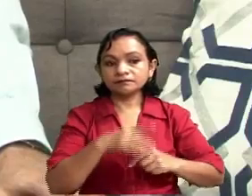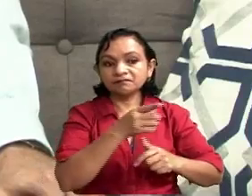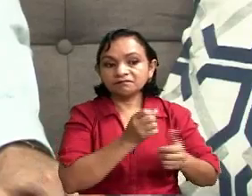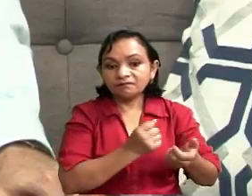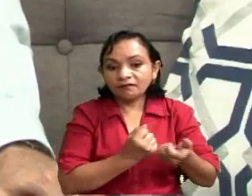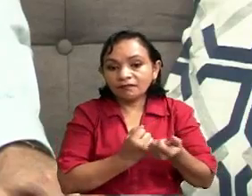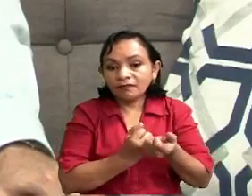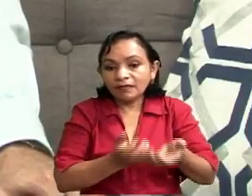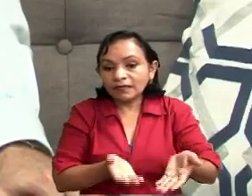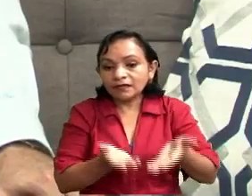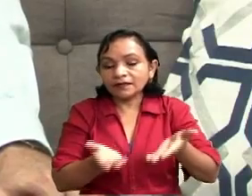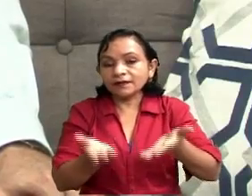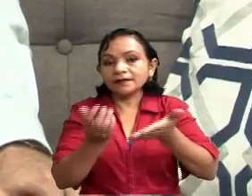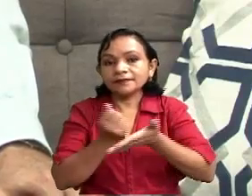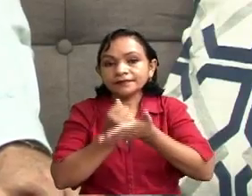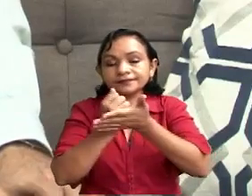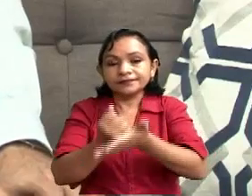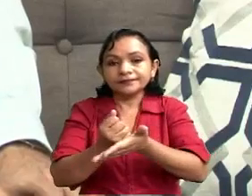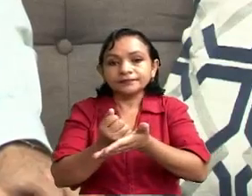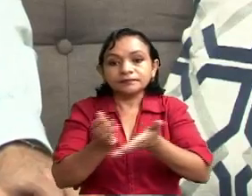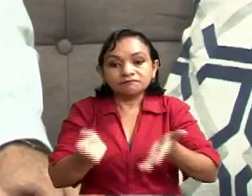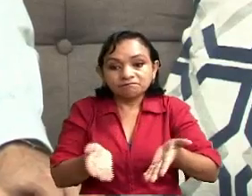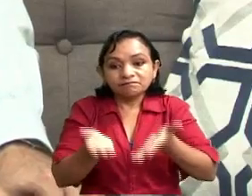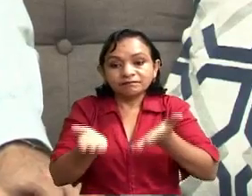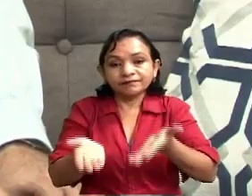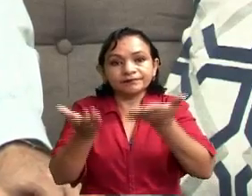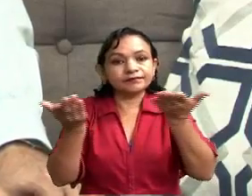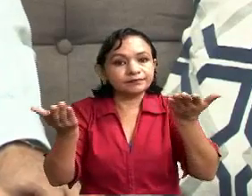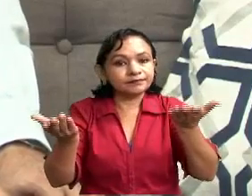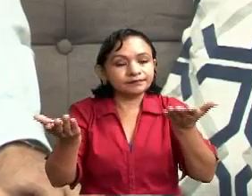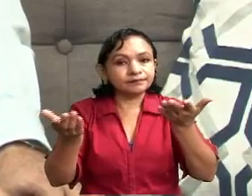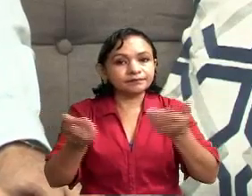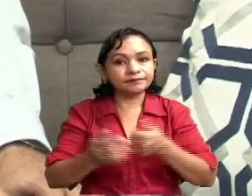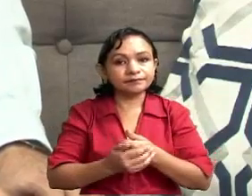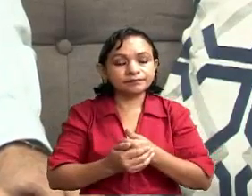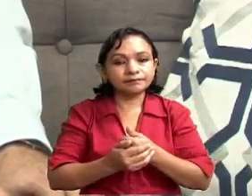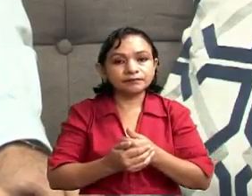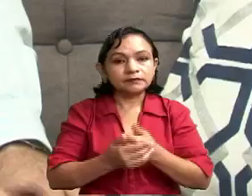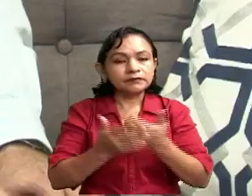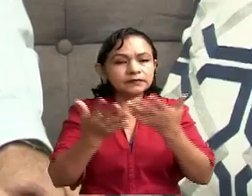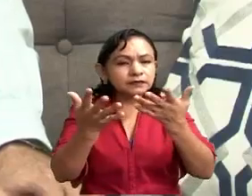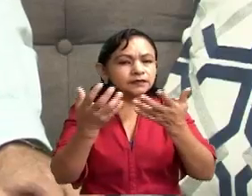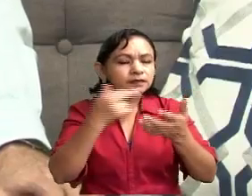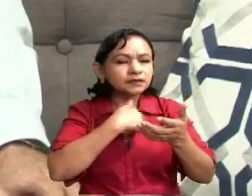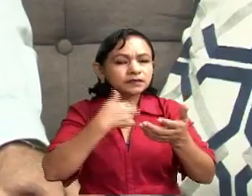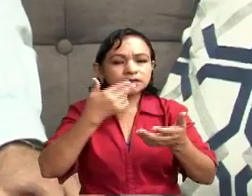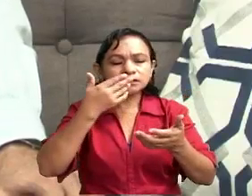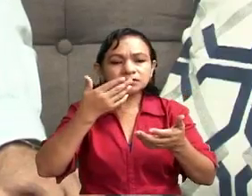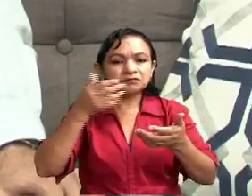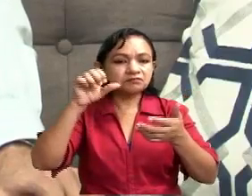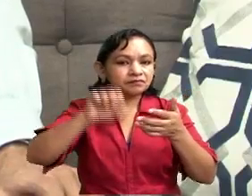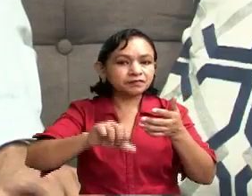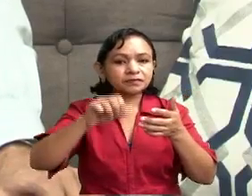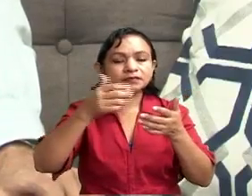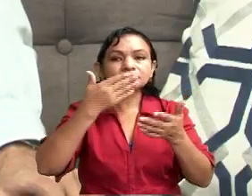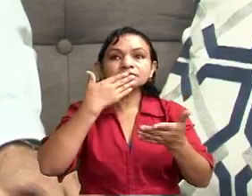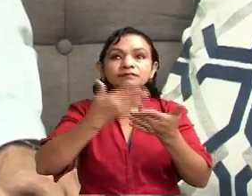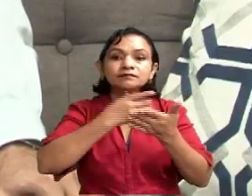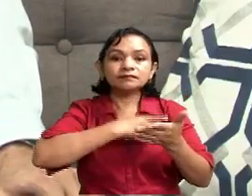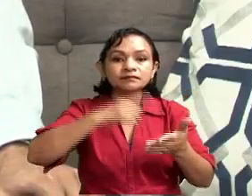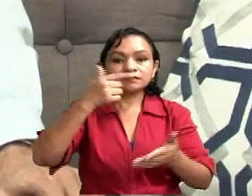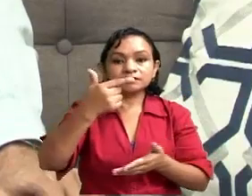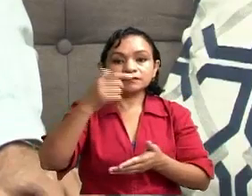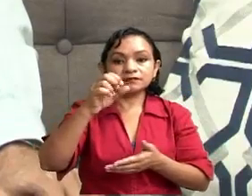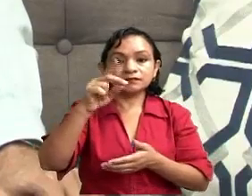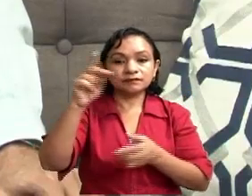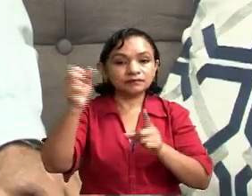financiaron, que patrocinaron y que promovieron un intento fallido, gracias a Dios, de golpe de